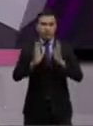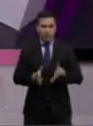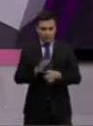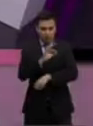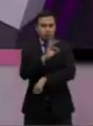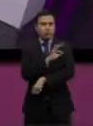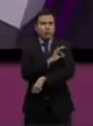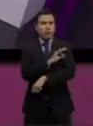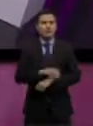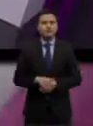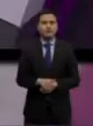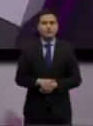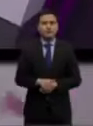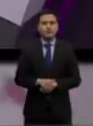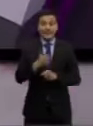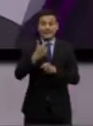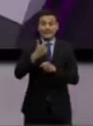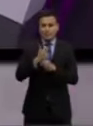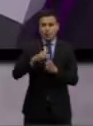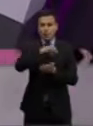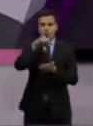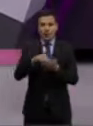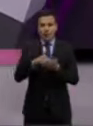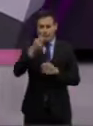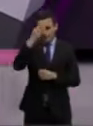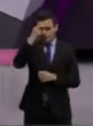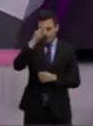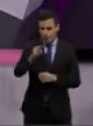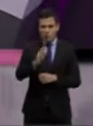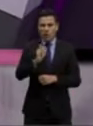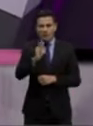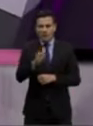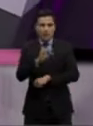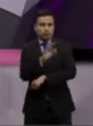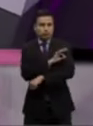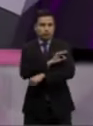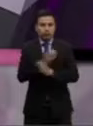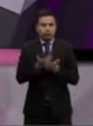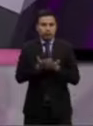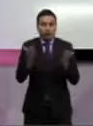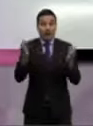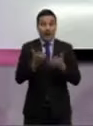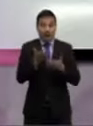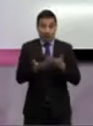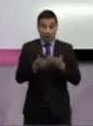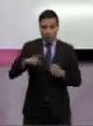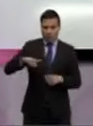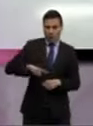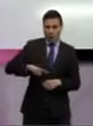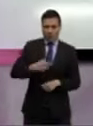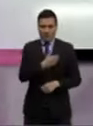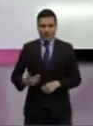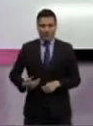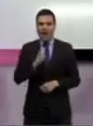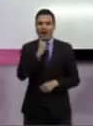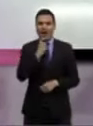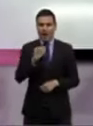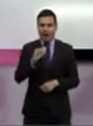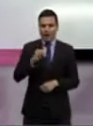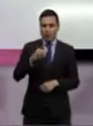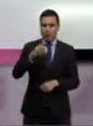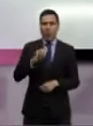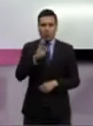vacunas. México, séptimo país a nivel mundial en haber aplicado las vacunas. Y hoy el gobierno, el presidente López Obrador, puede